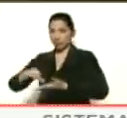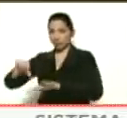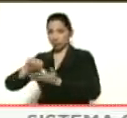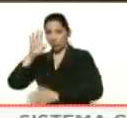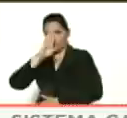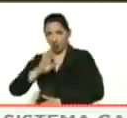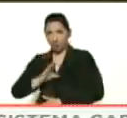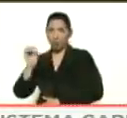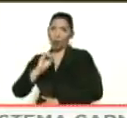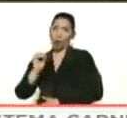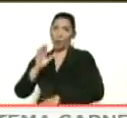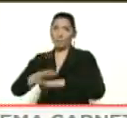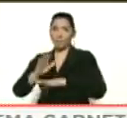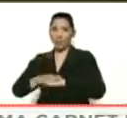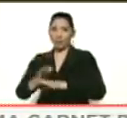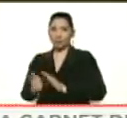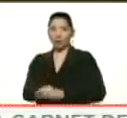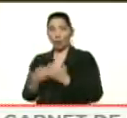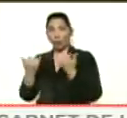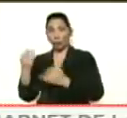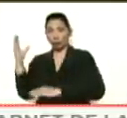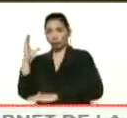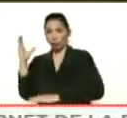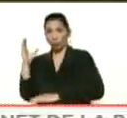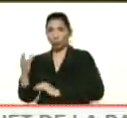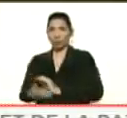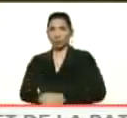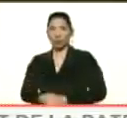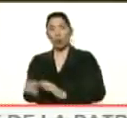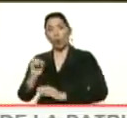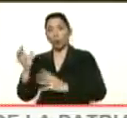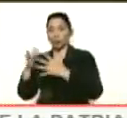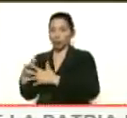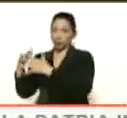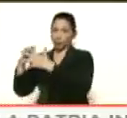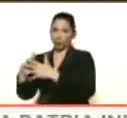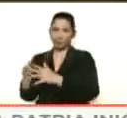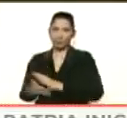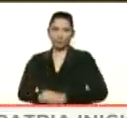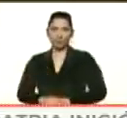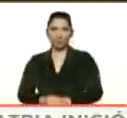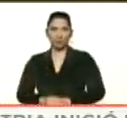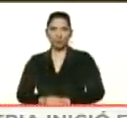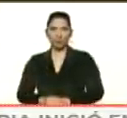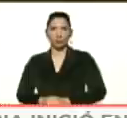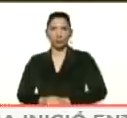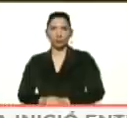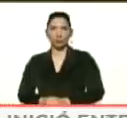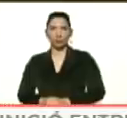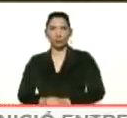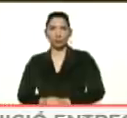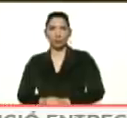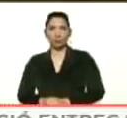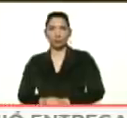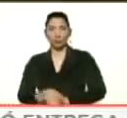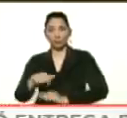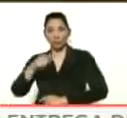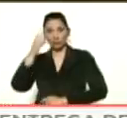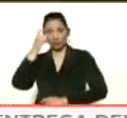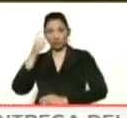Brasil, o como está ocurriendo actualmente en los Estados Unidos de Norteamérica. Para el día de